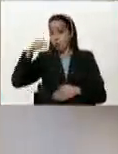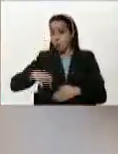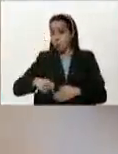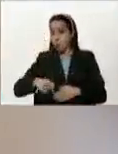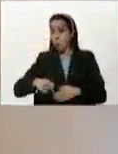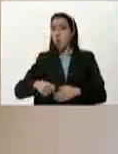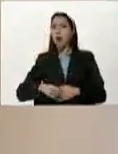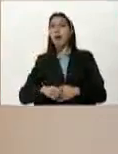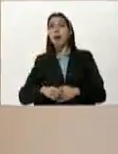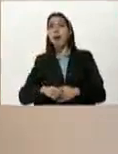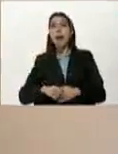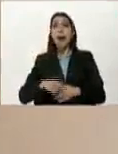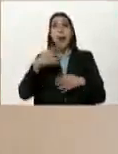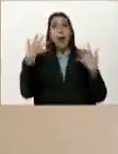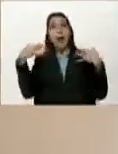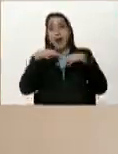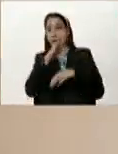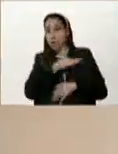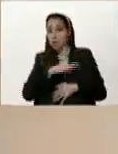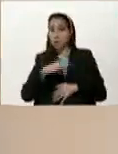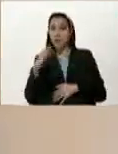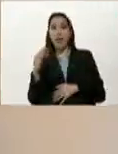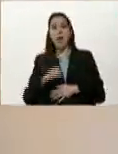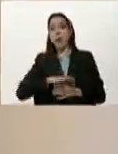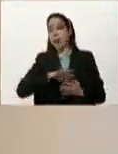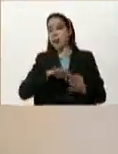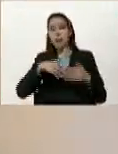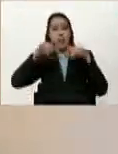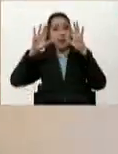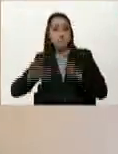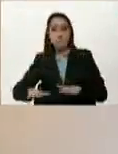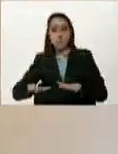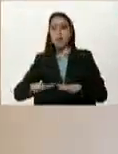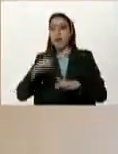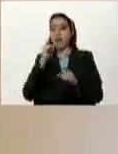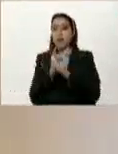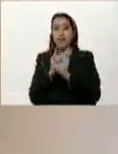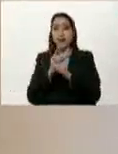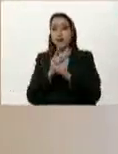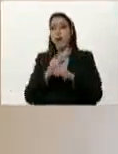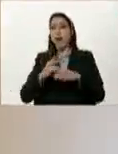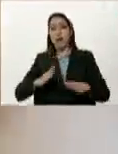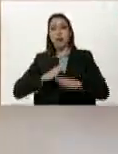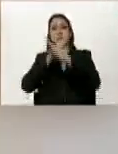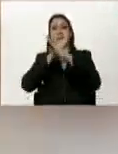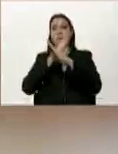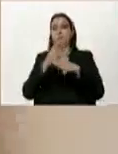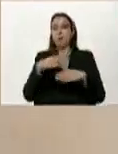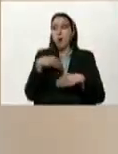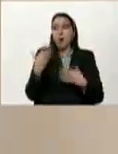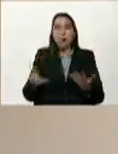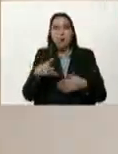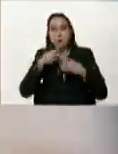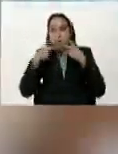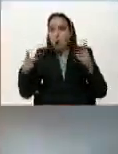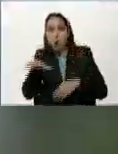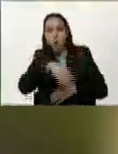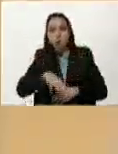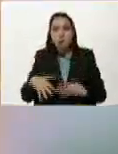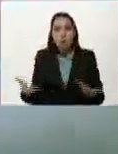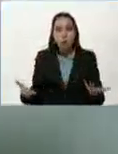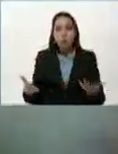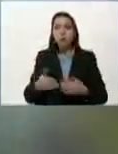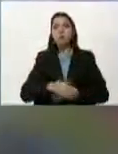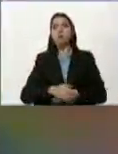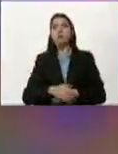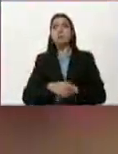facebook whatsapp instagram enlace por donde voy a publicar este vídeo silvia bien